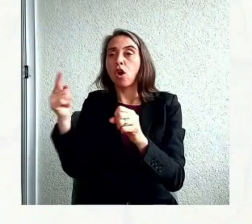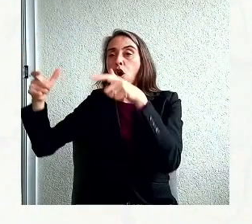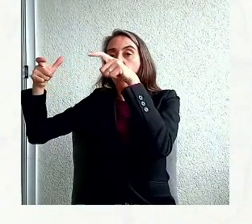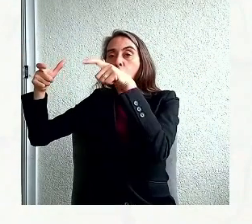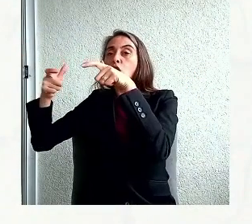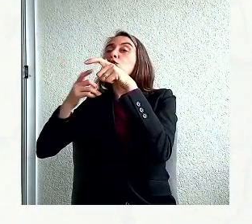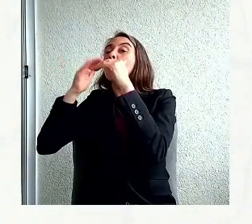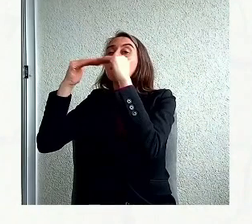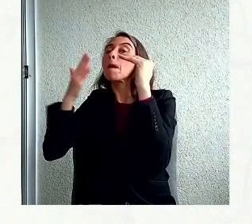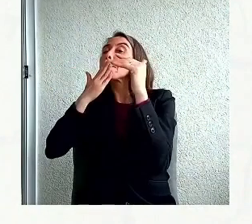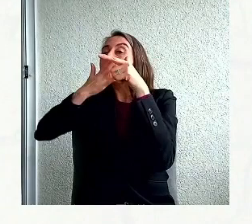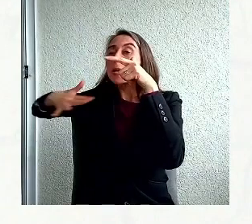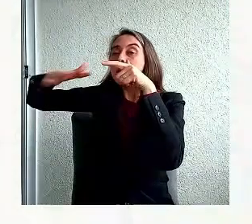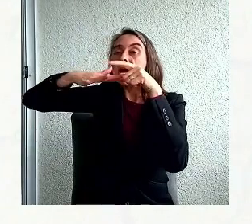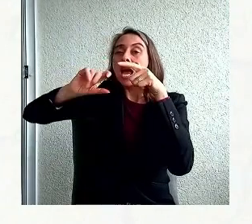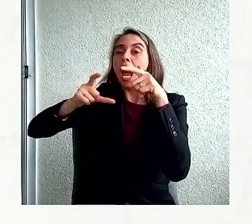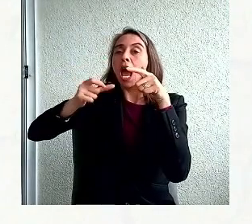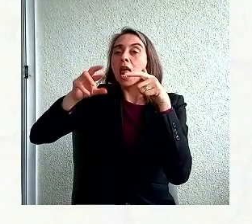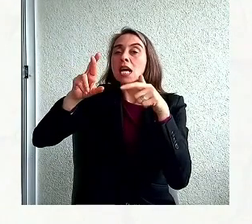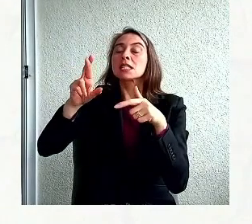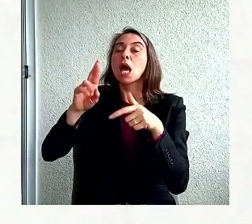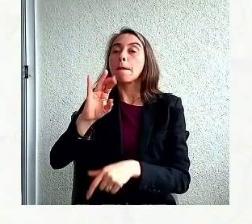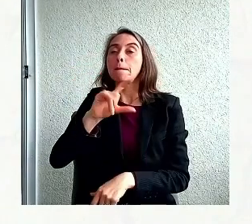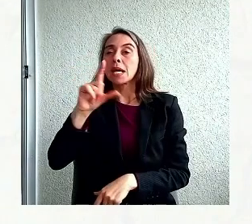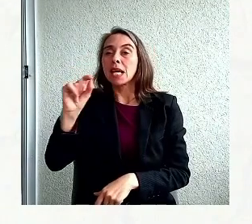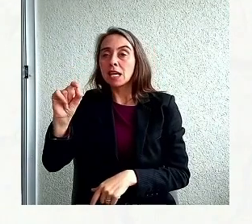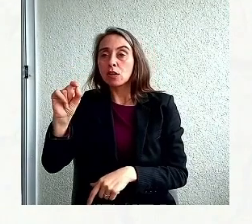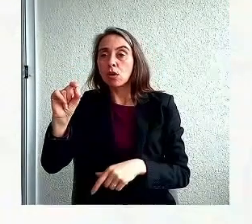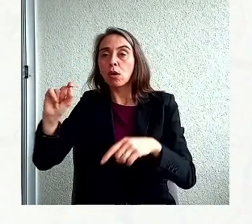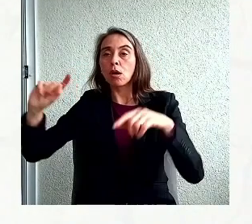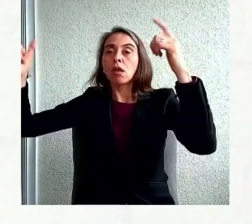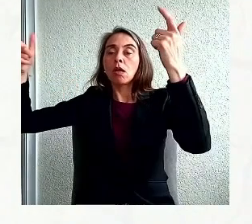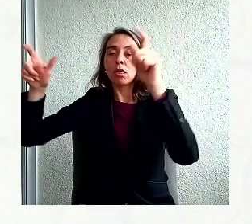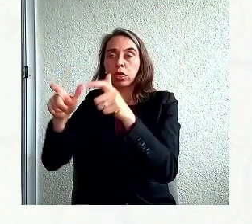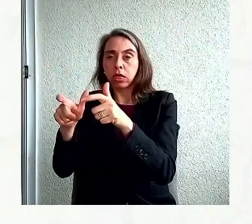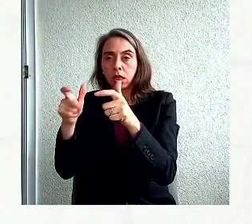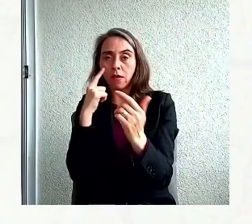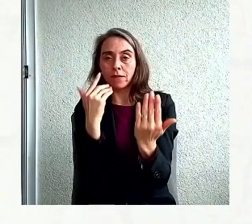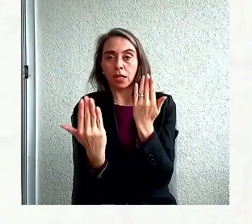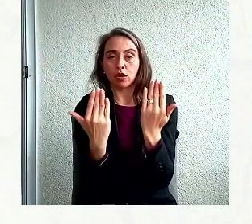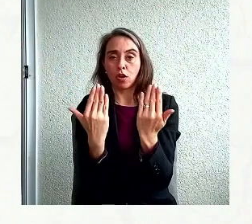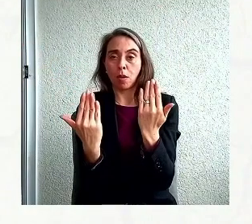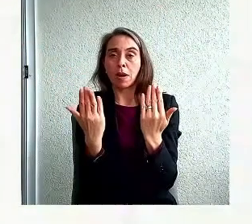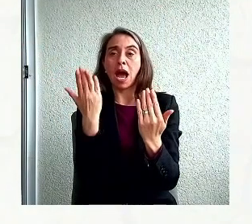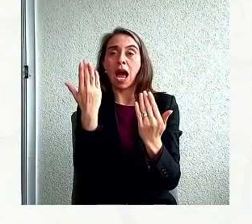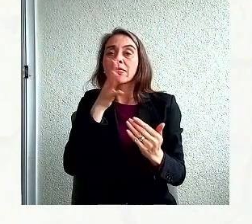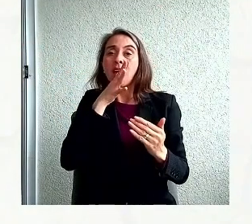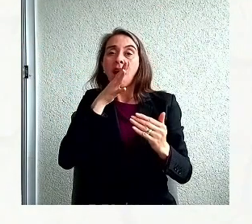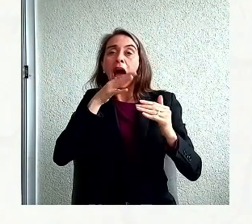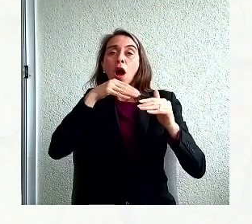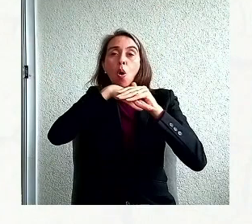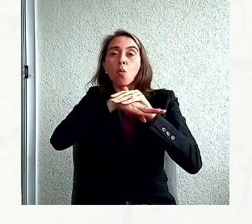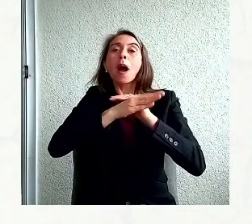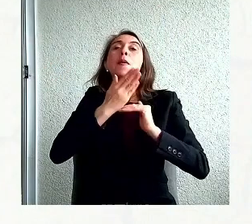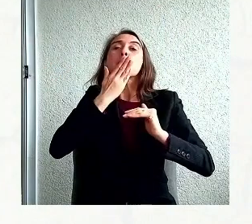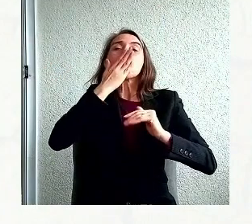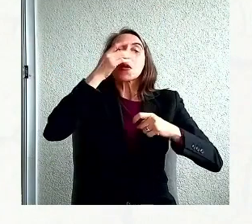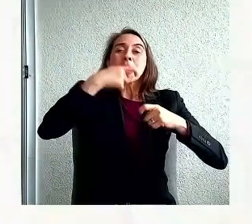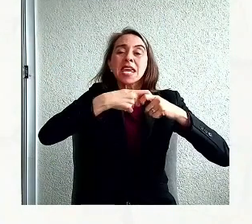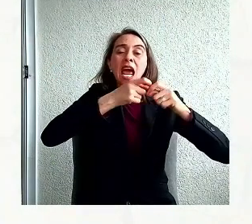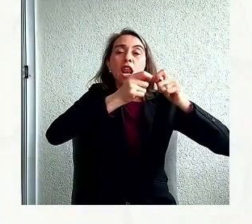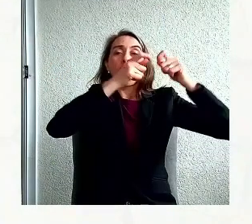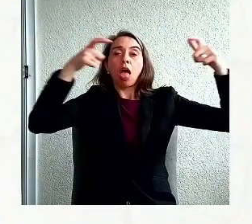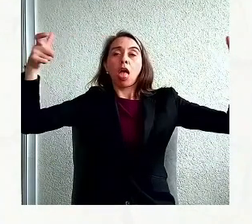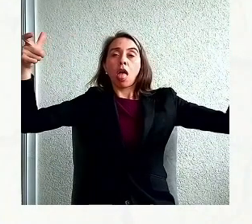en el glaciar Bello es la mitad de lo que se está perdiendo en el glaciar Olivares Alfa. Entonces la pregunta es ¿por qué? Siendo que estos dos